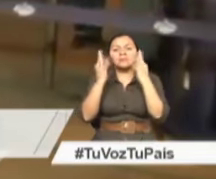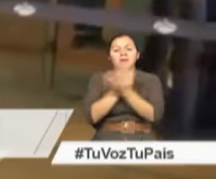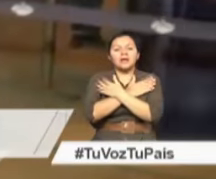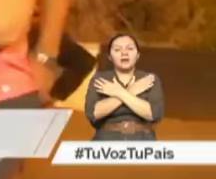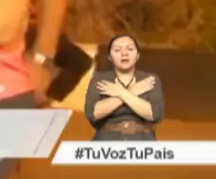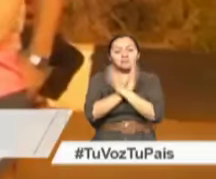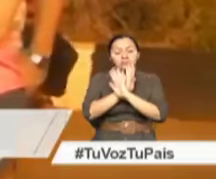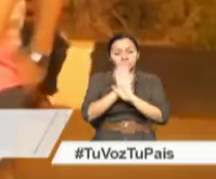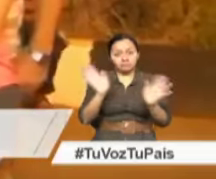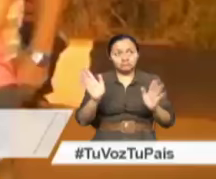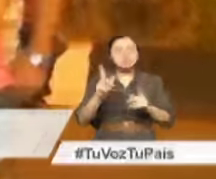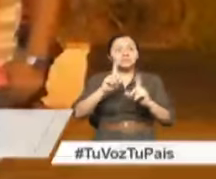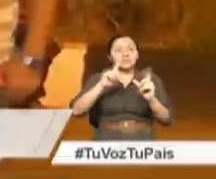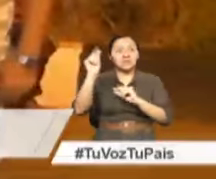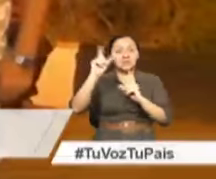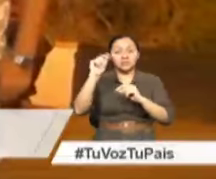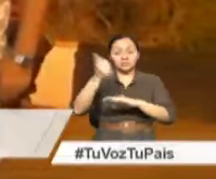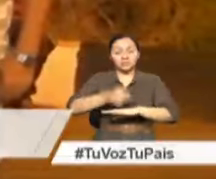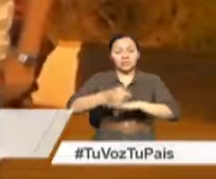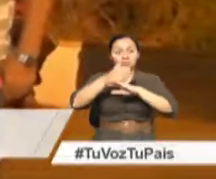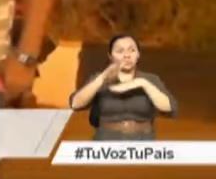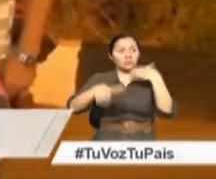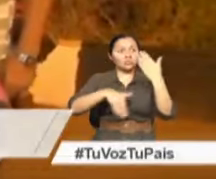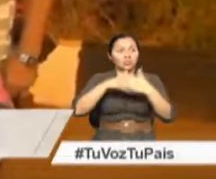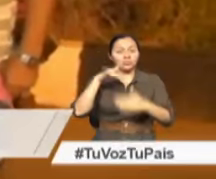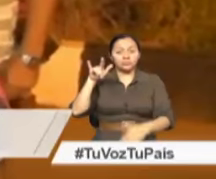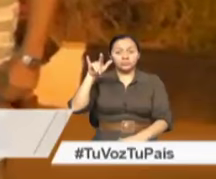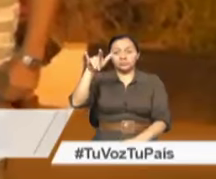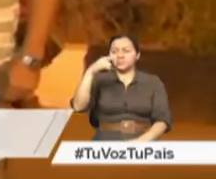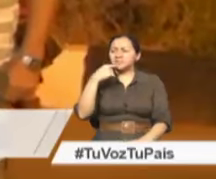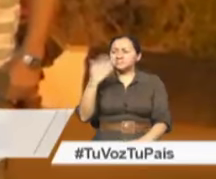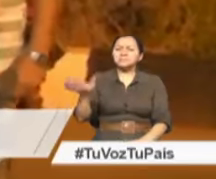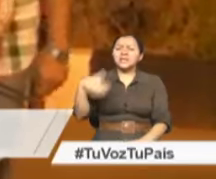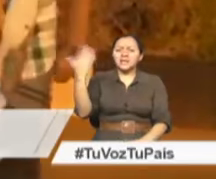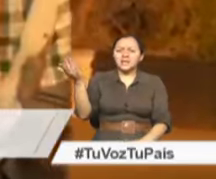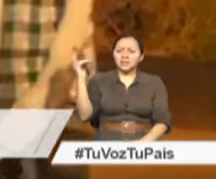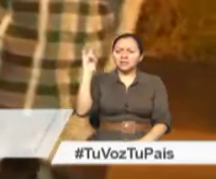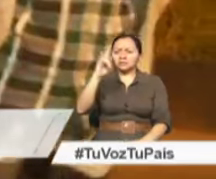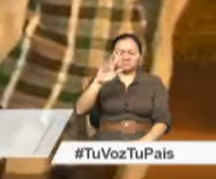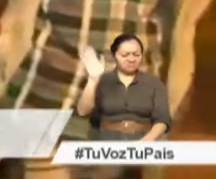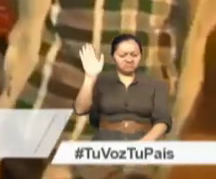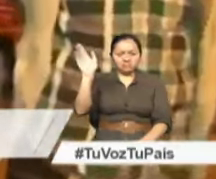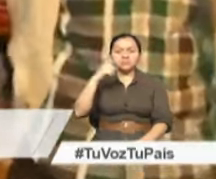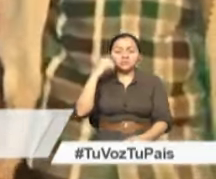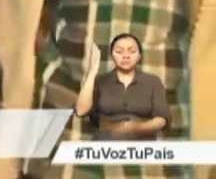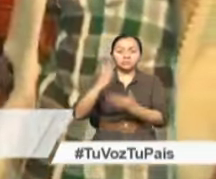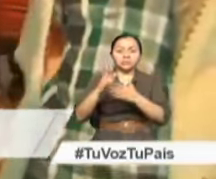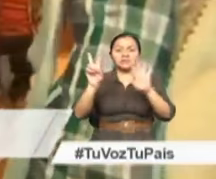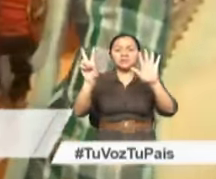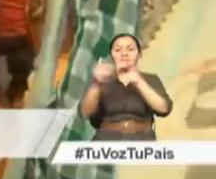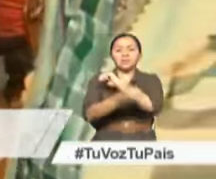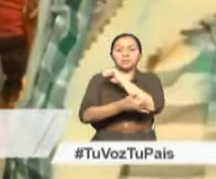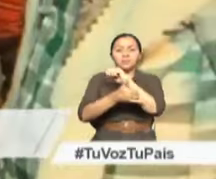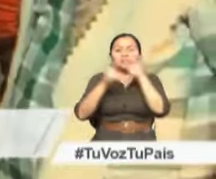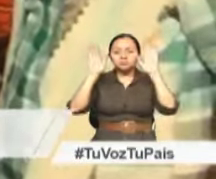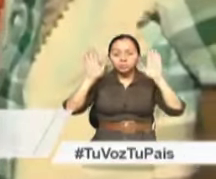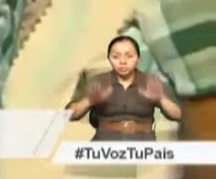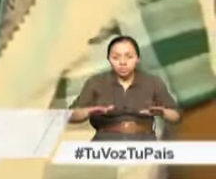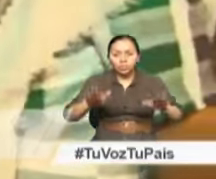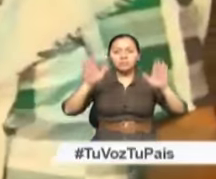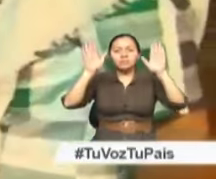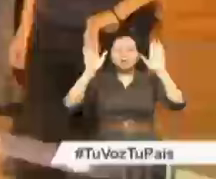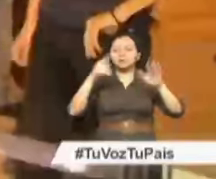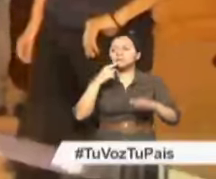Autoridades migratorias y aerolíneas que estaban rechazando en origen a cualquier ciudadano de siete países de mayoría musulmana